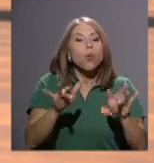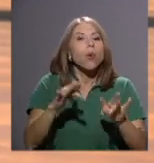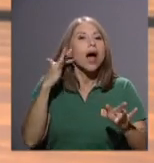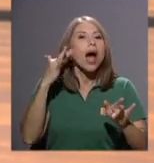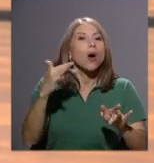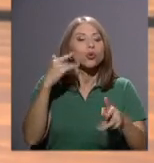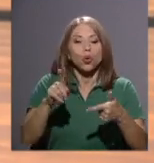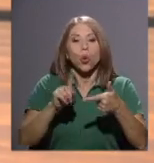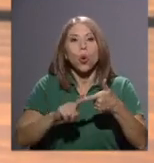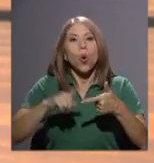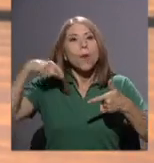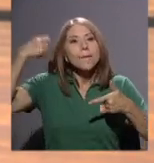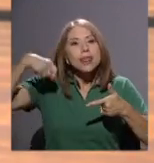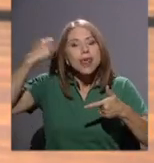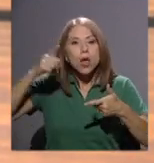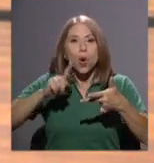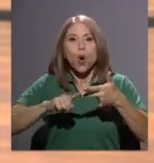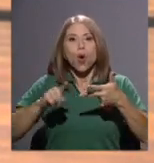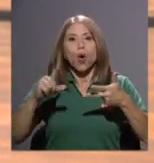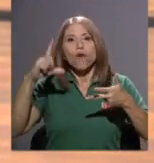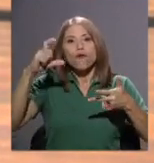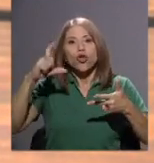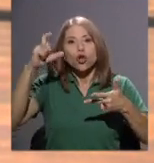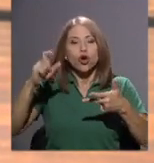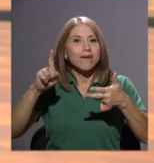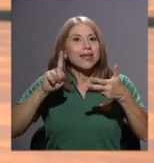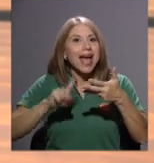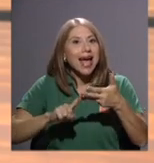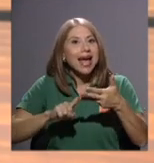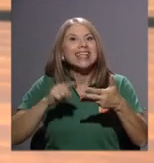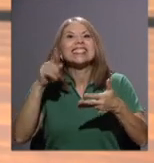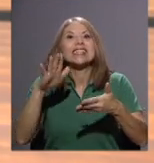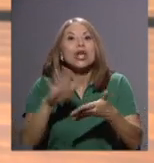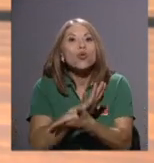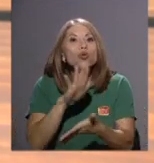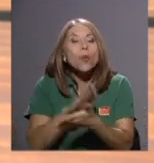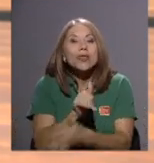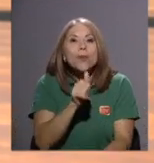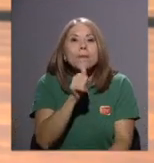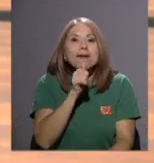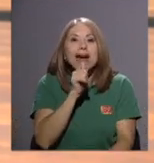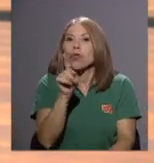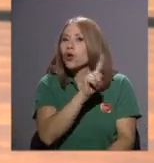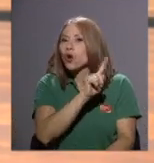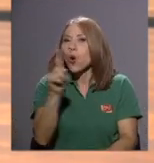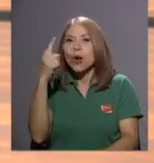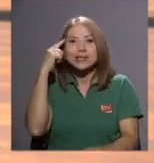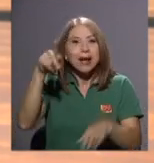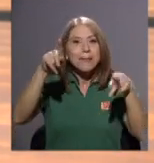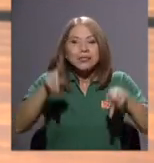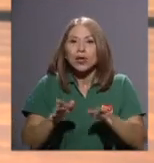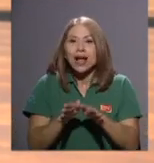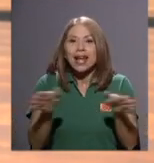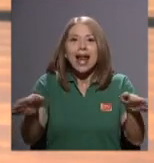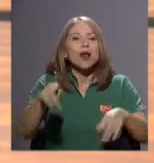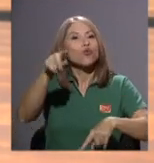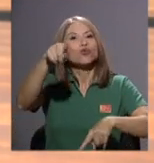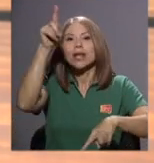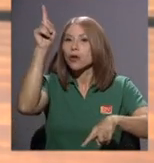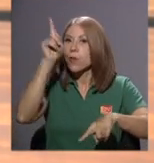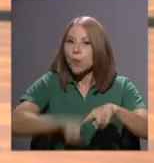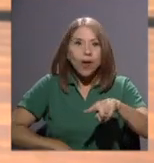un video, fotografía, si es un documento privado que no está dirigido al público general, usted no le puede